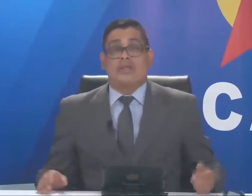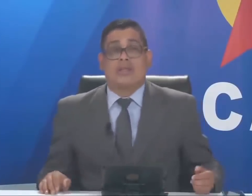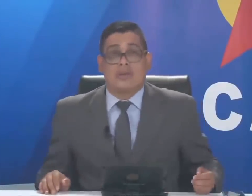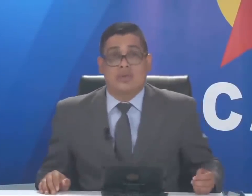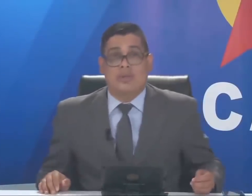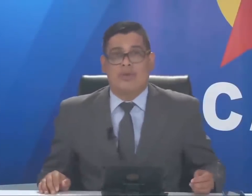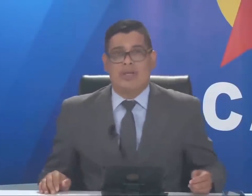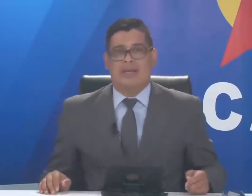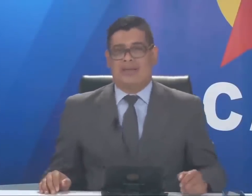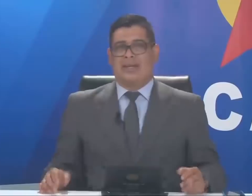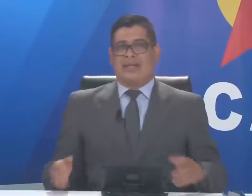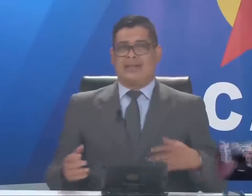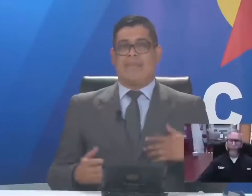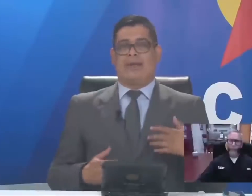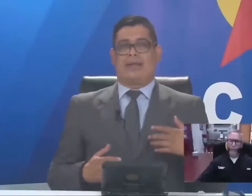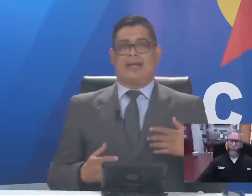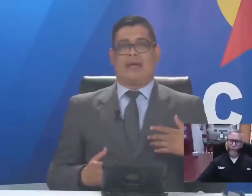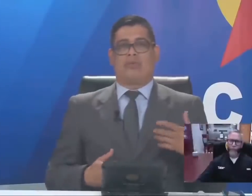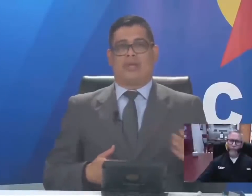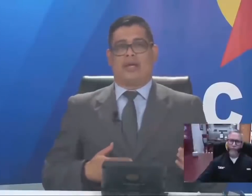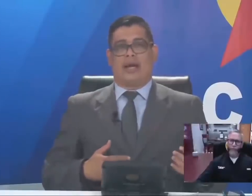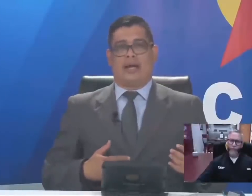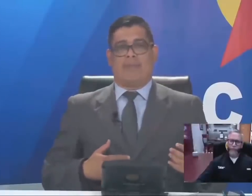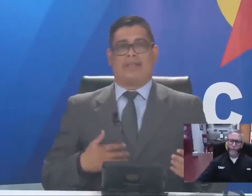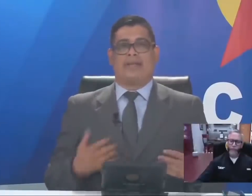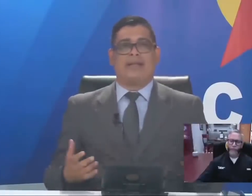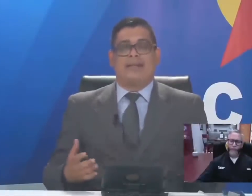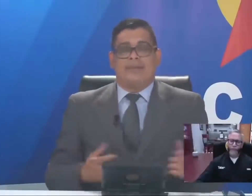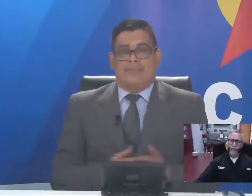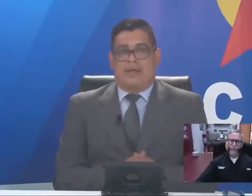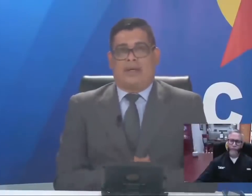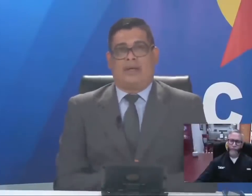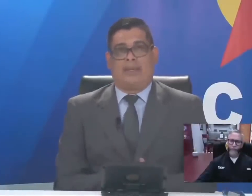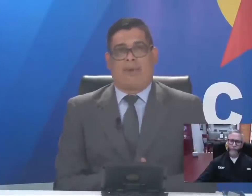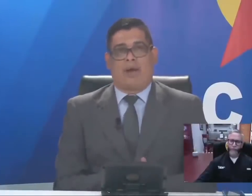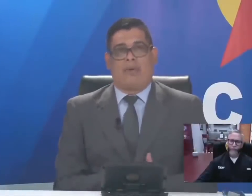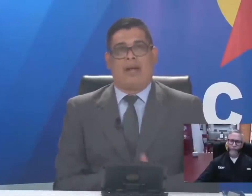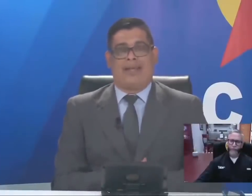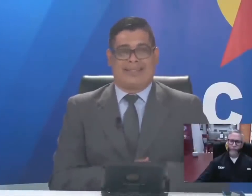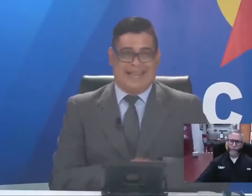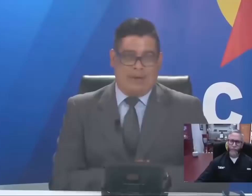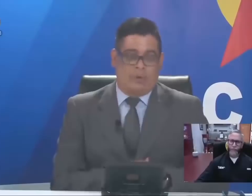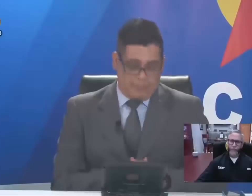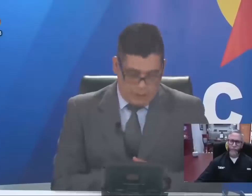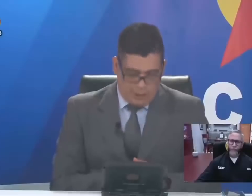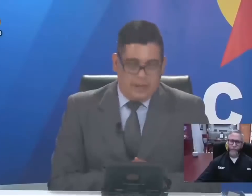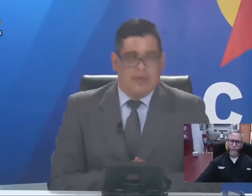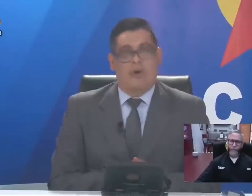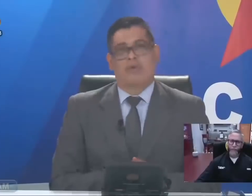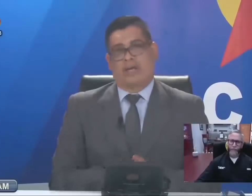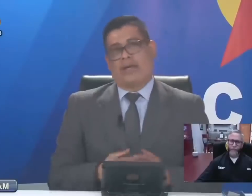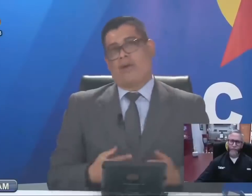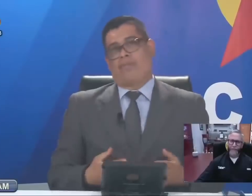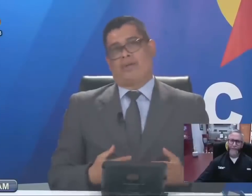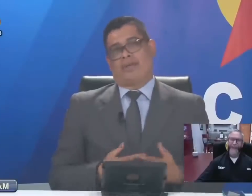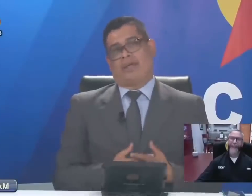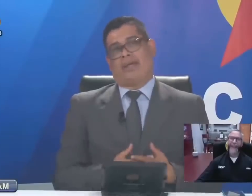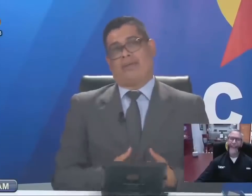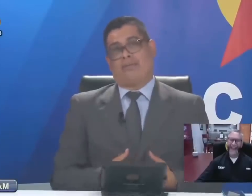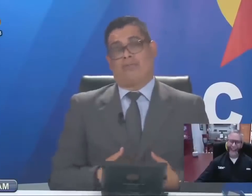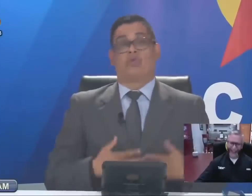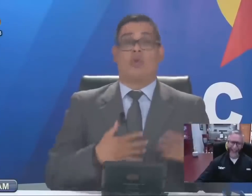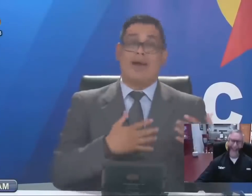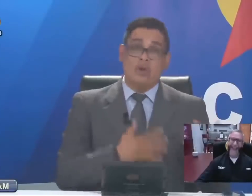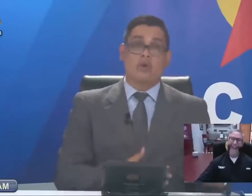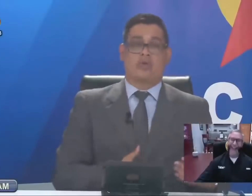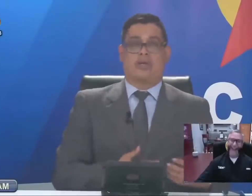predicación de los últimos días siempre trae usted al presente la parábola de saqueo como saqueo pues